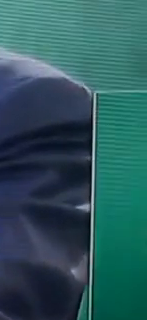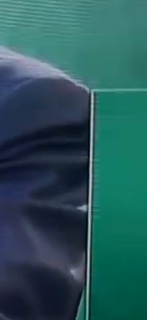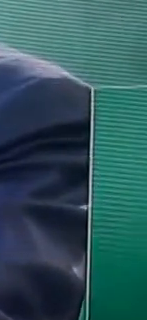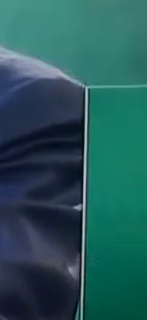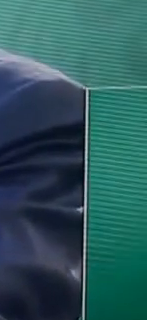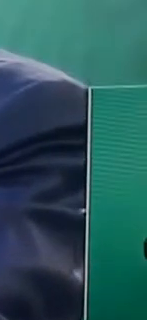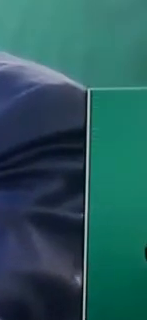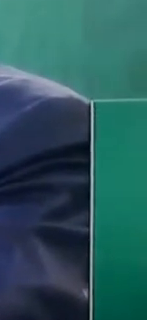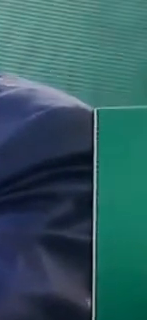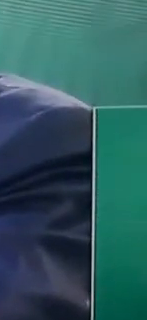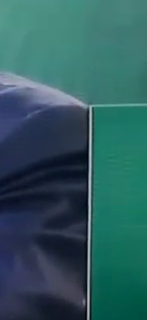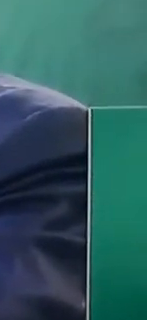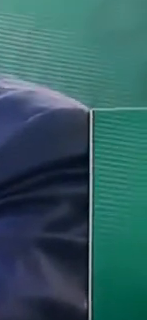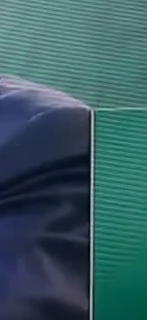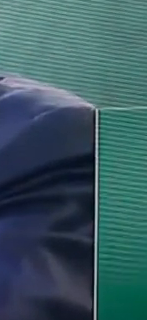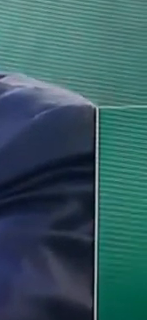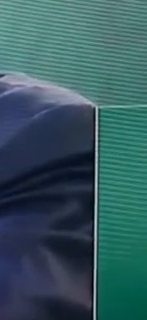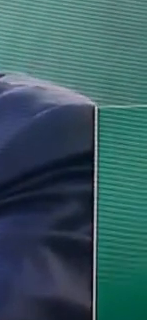pero no es lo mismo.